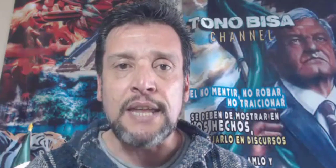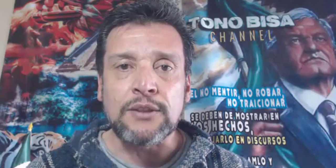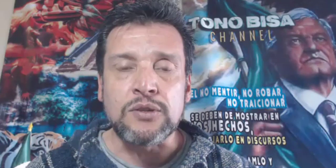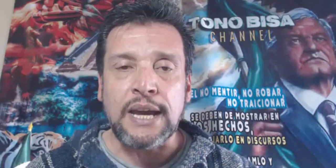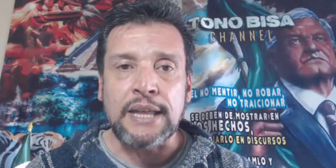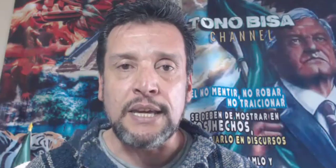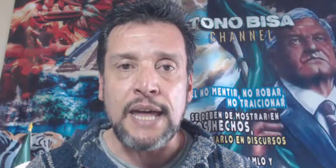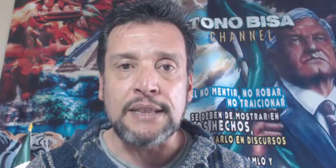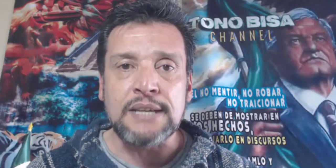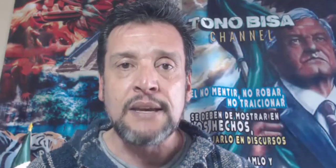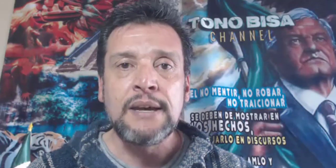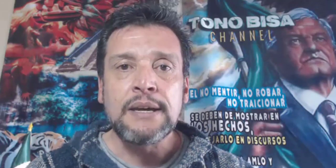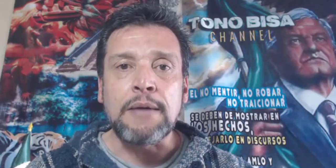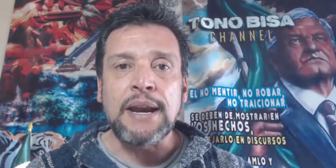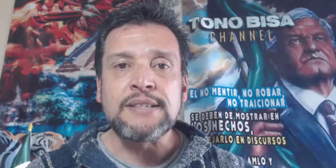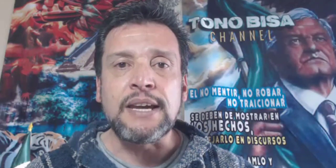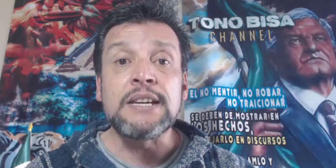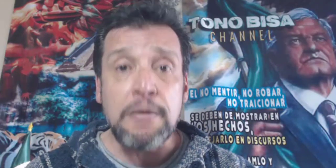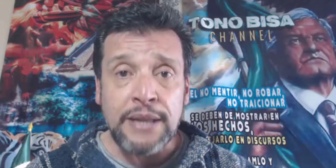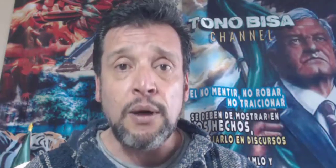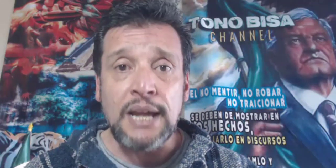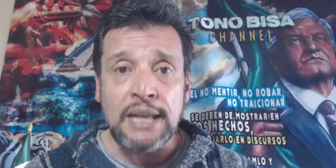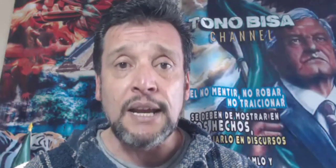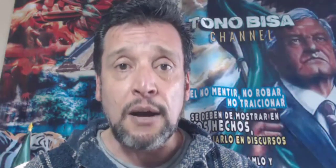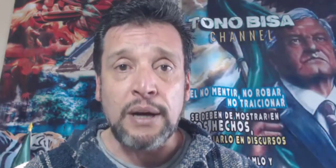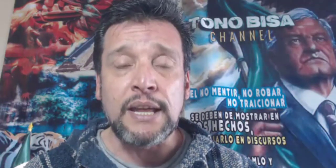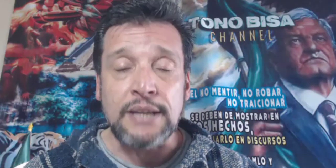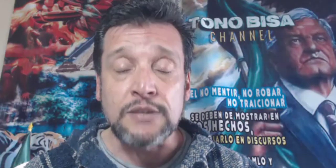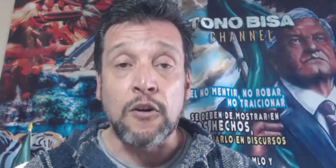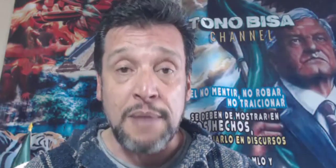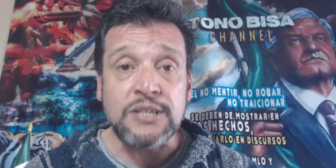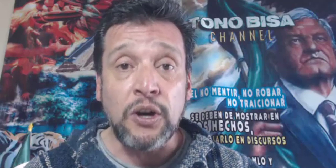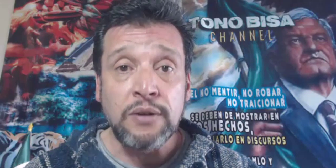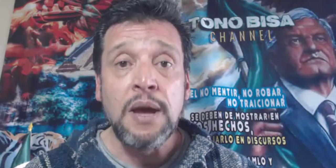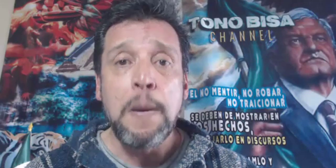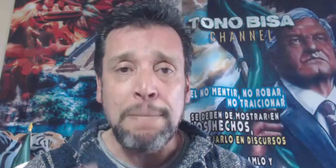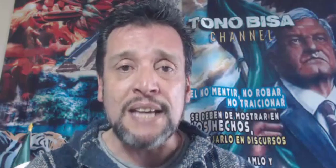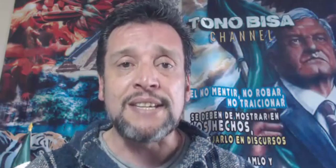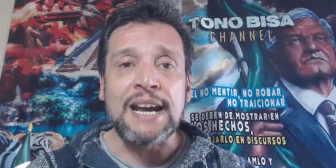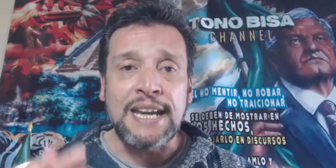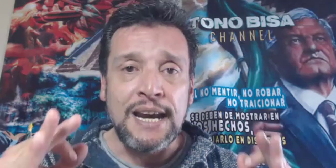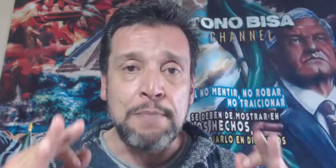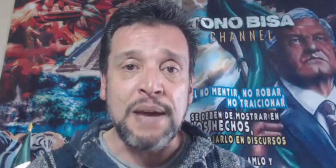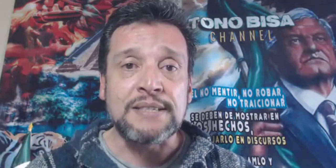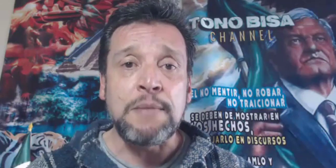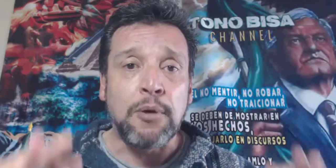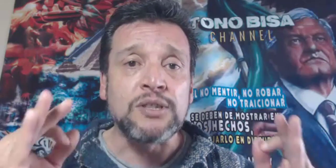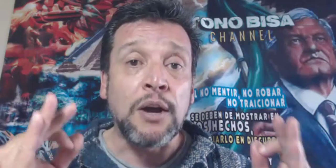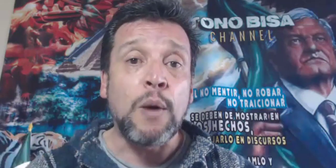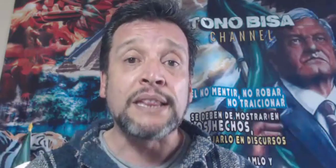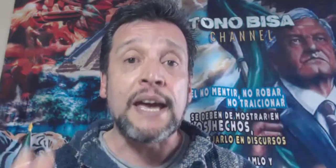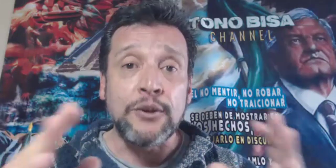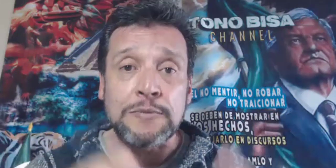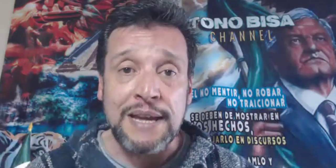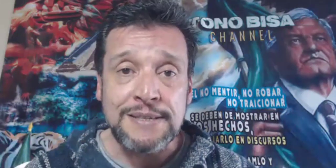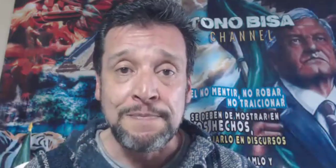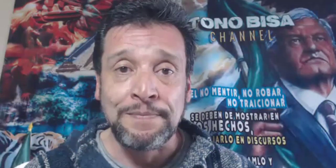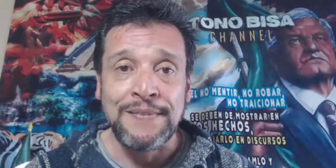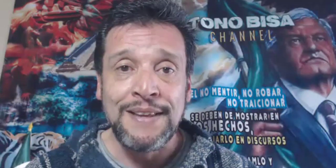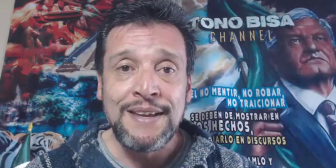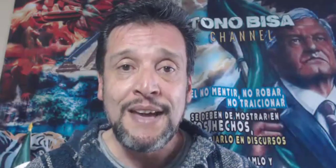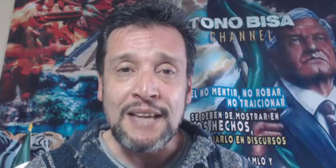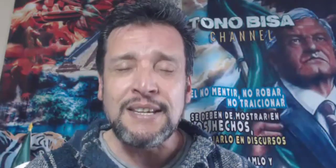más candidatos y candidatas que van a seguir llevando adelante la cuarta transformación pese a que le pese y por 50 años